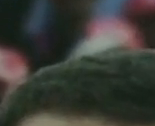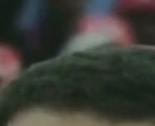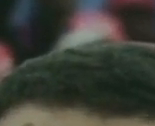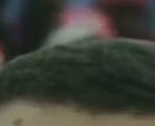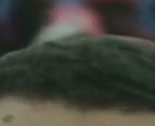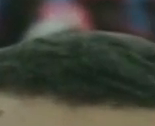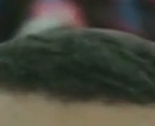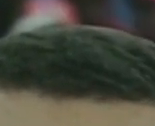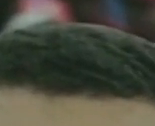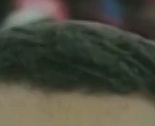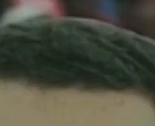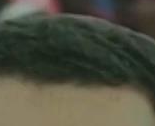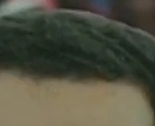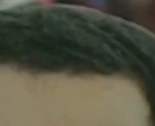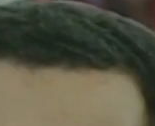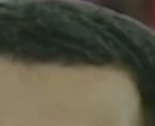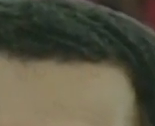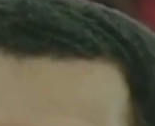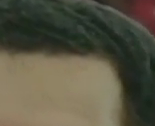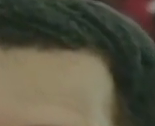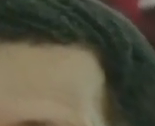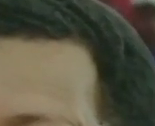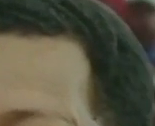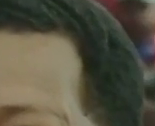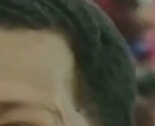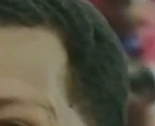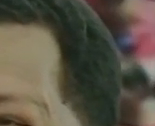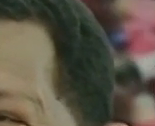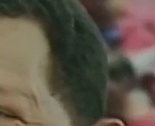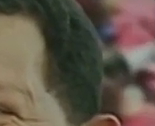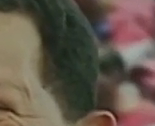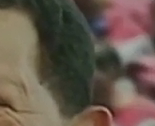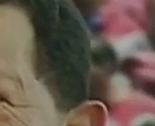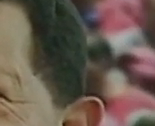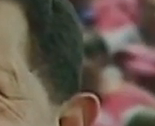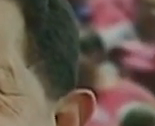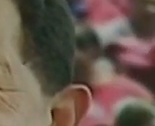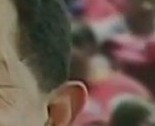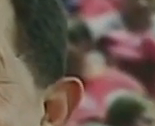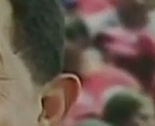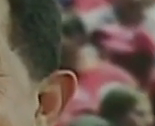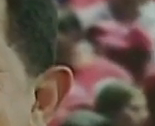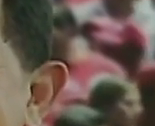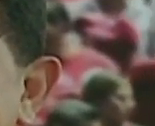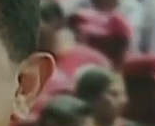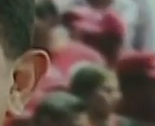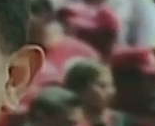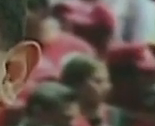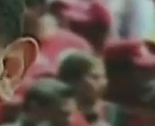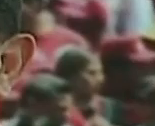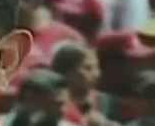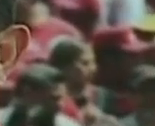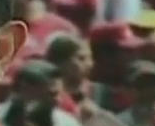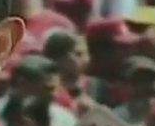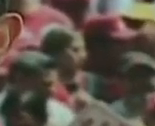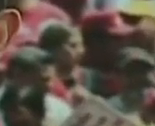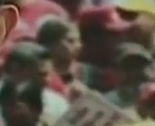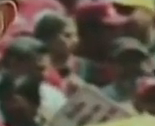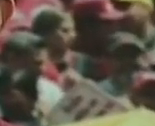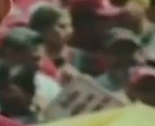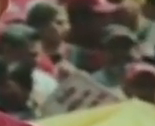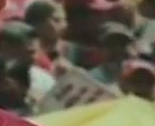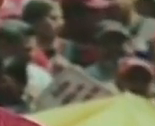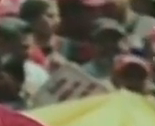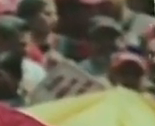Buenas tardes. Iniciamos esta transmisión desde el Salón Simón Bolívar del complejo PDVSA La Campiña. Continúa el presidente Nicolás